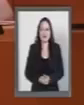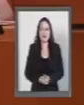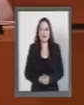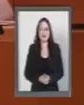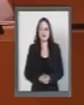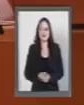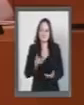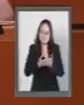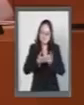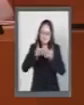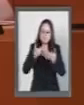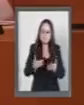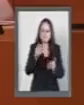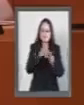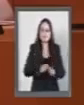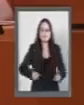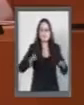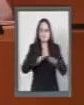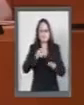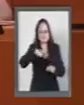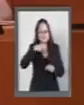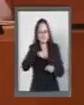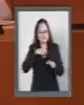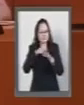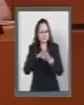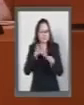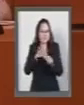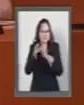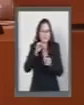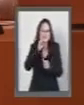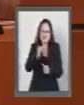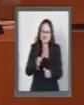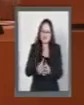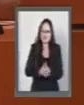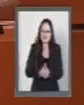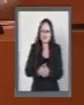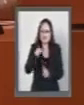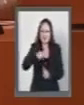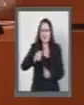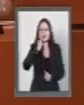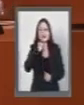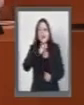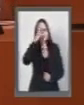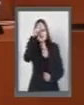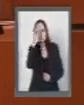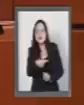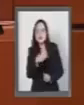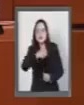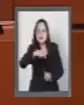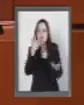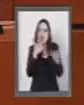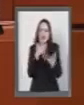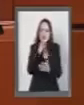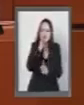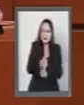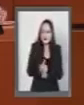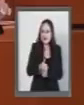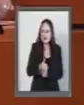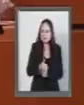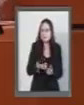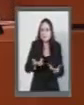Es la hora en la que no da explicaciones. Si este Senado no actúa